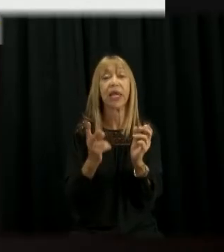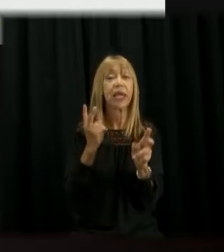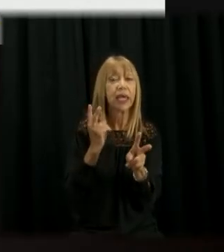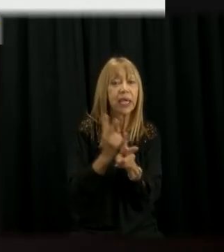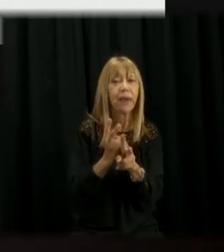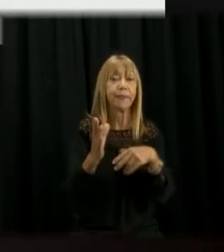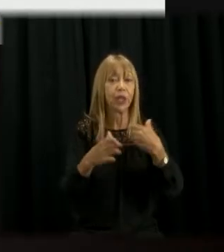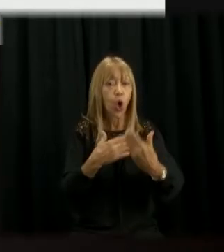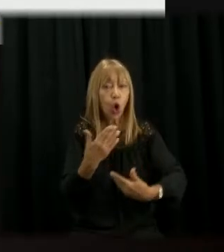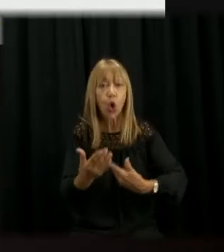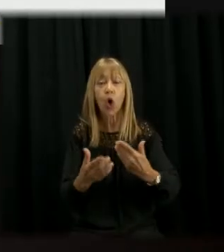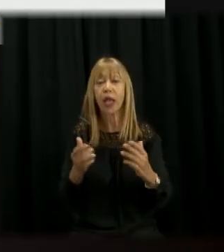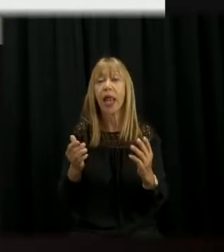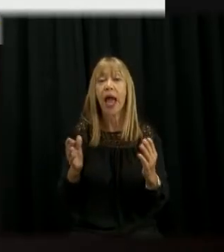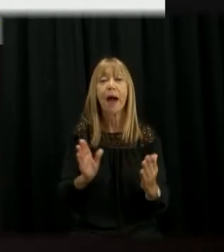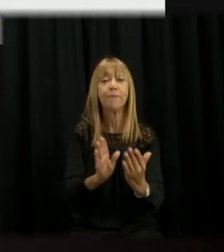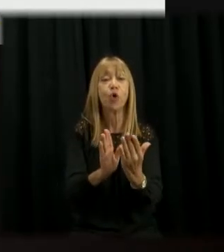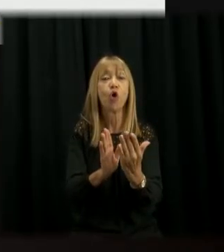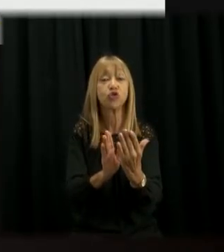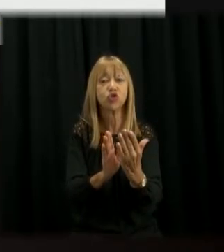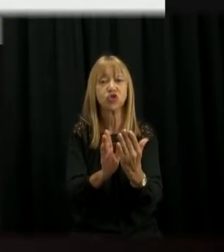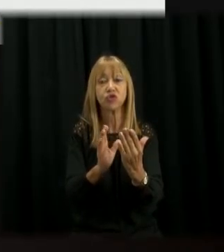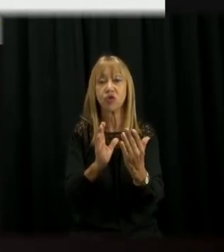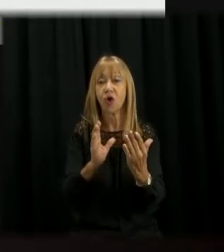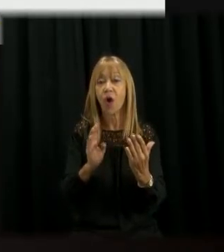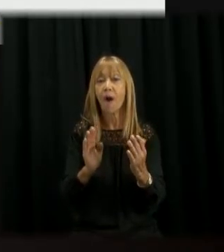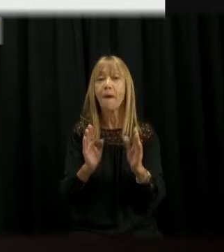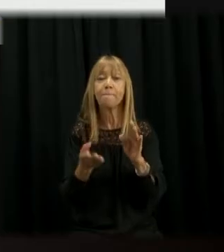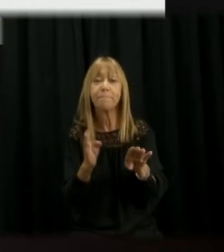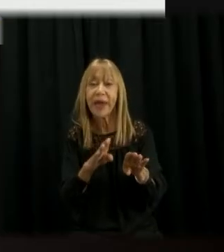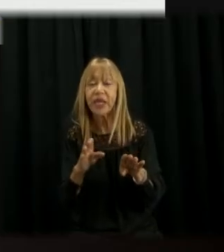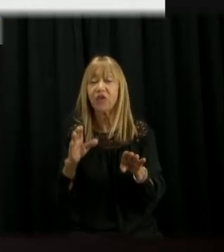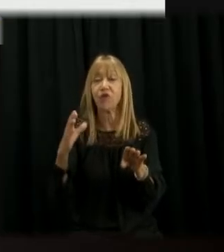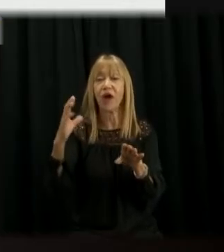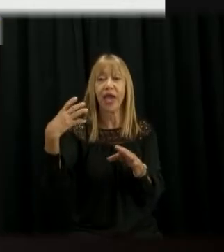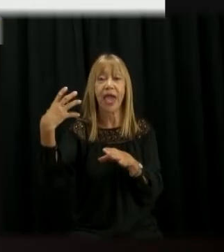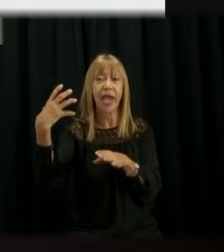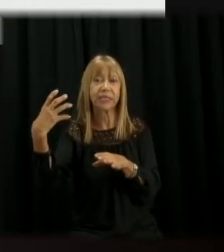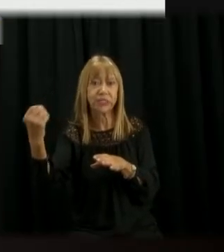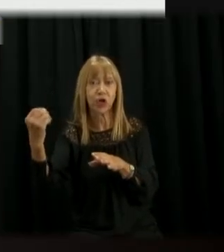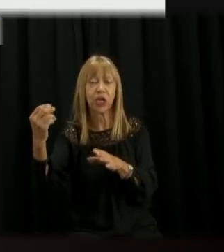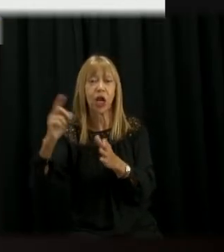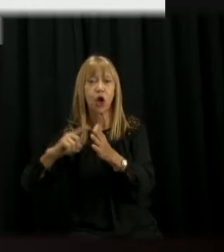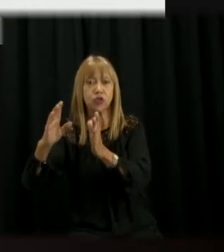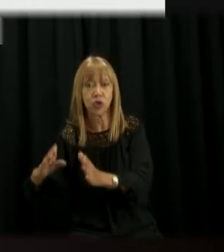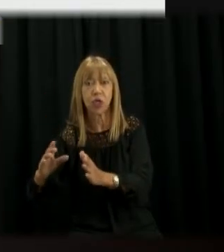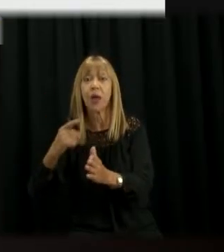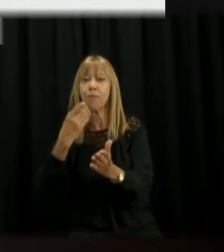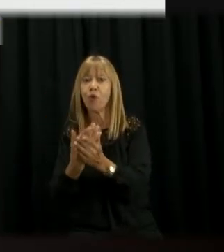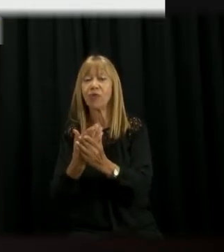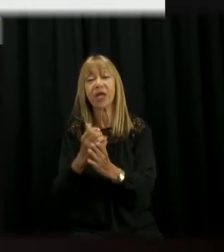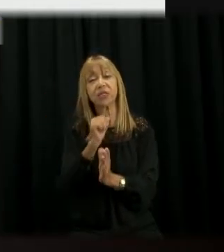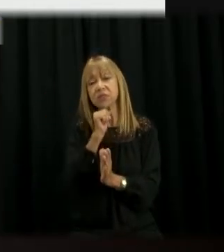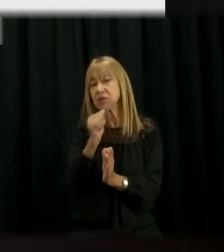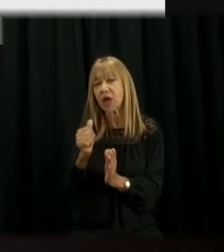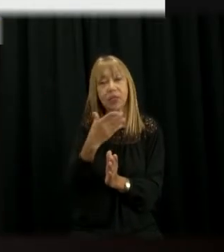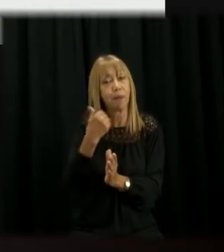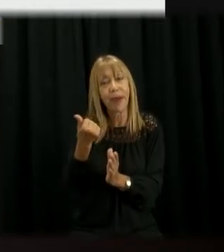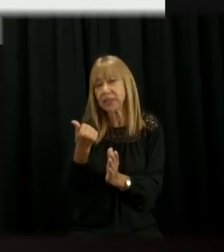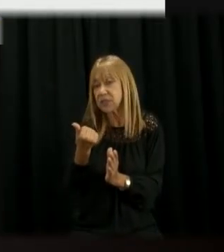Obviamente, continuar con dicho alcance de apostar en